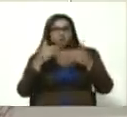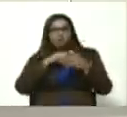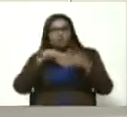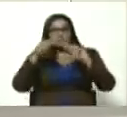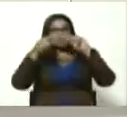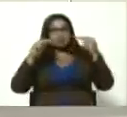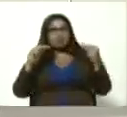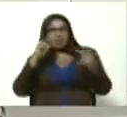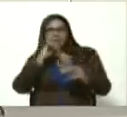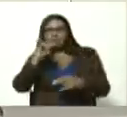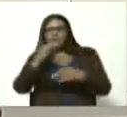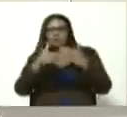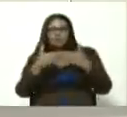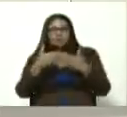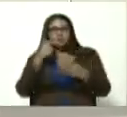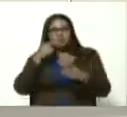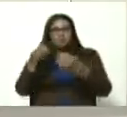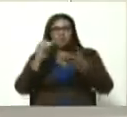es la información y con ella retornamos